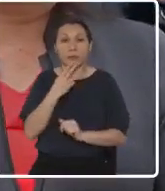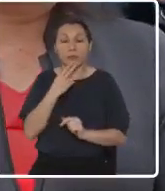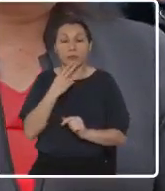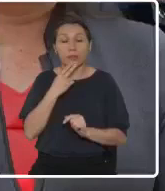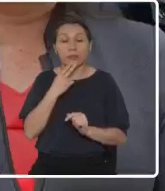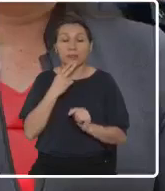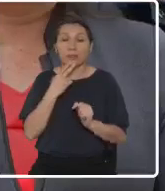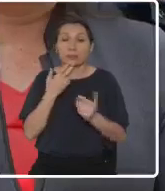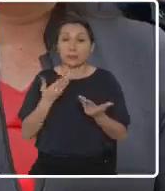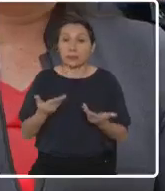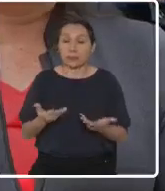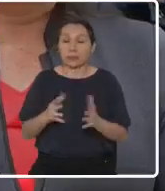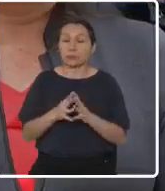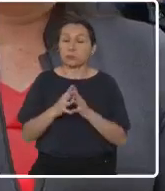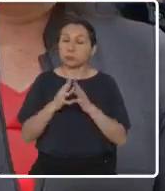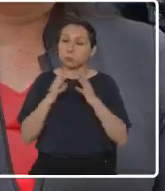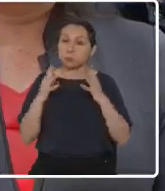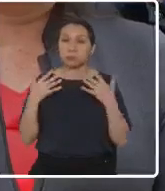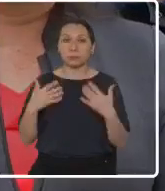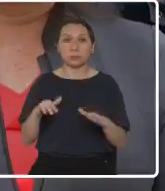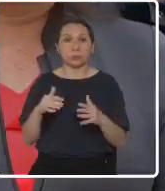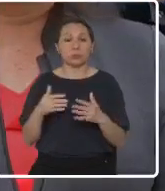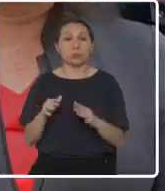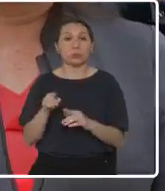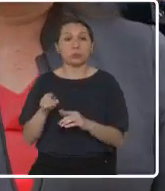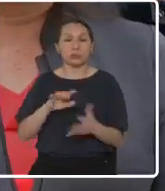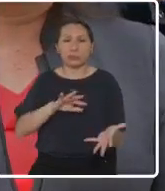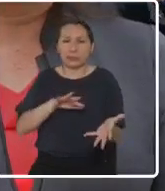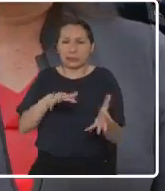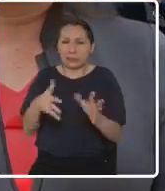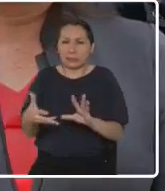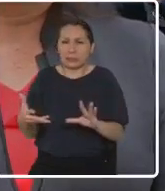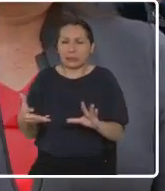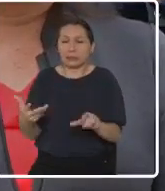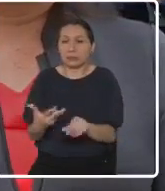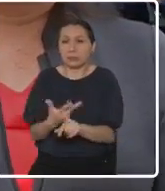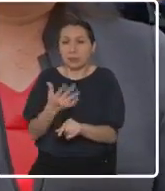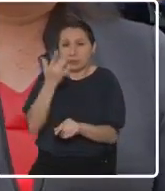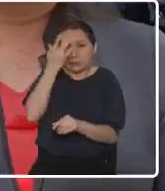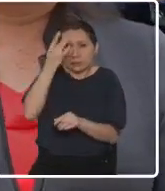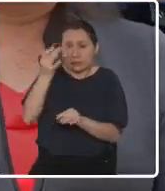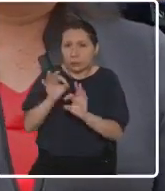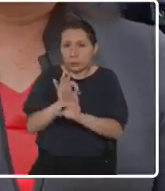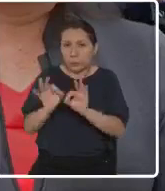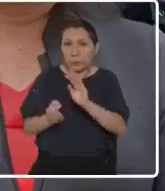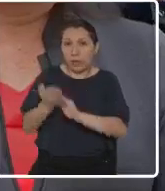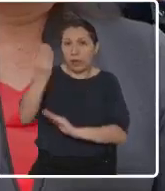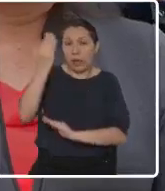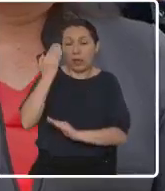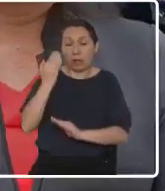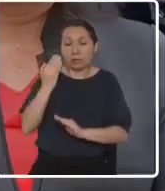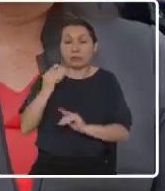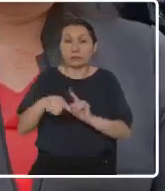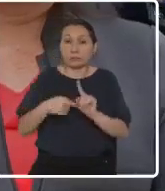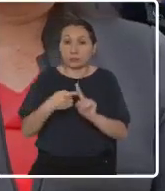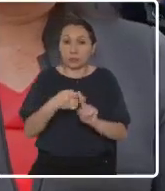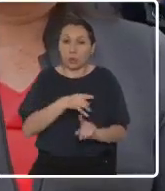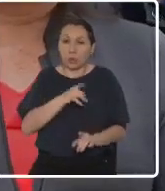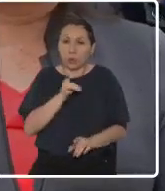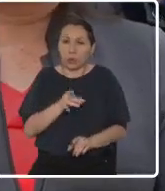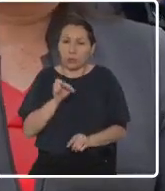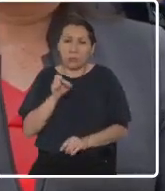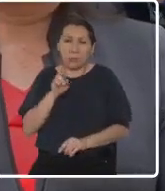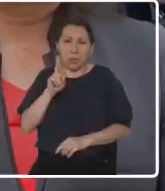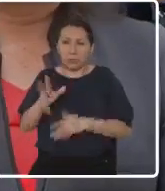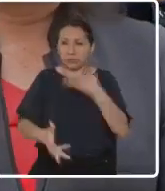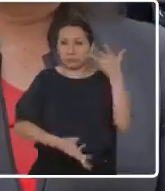sido tremendamente catastrófica, excepcional, inédita y dolorosa, con el